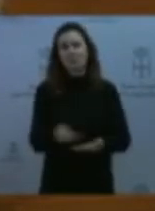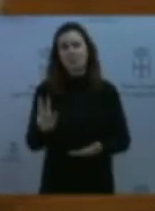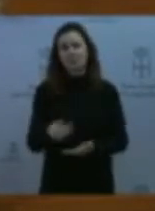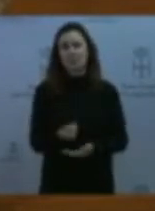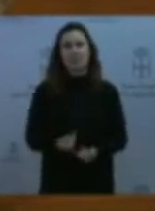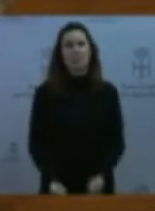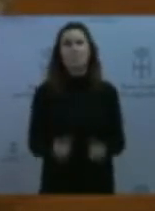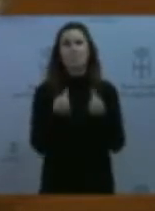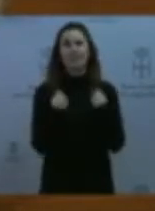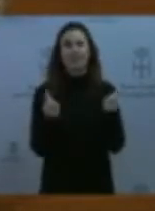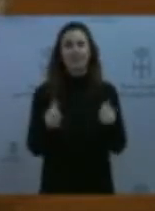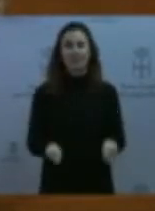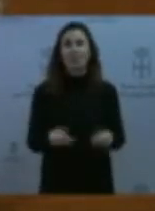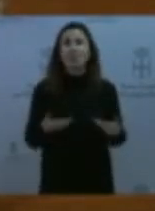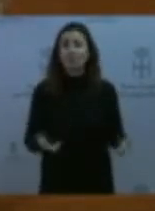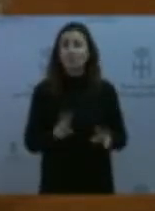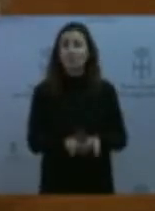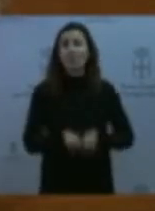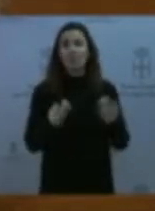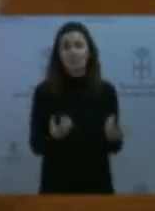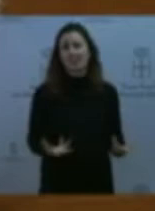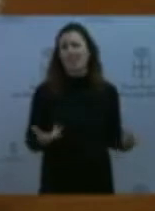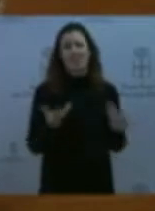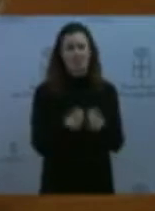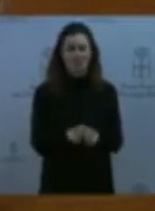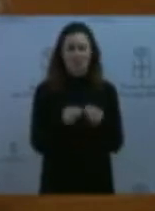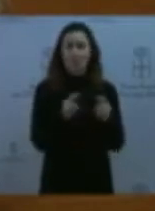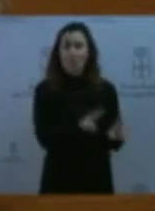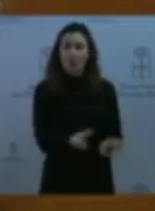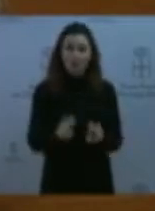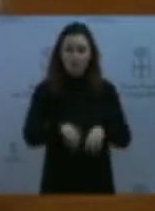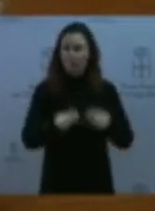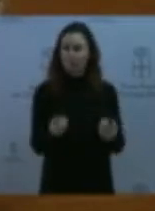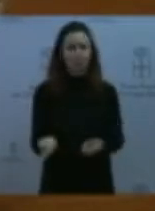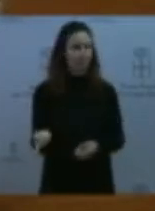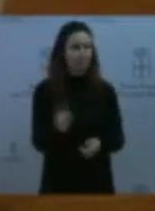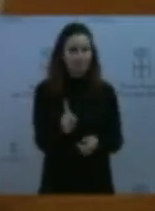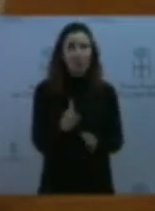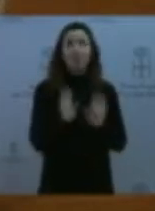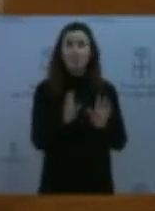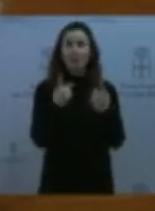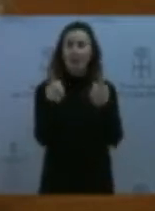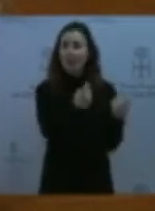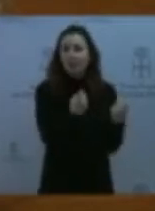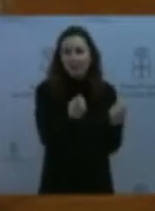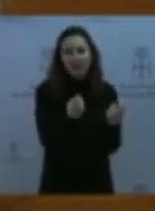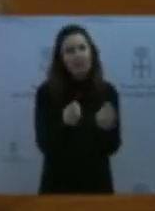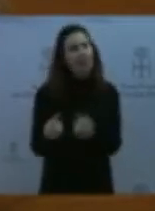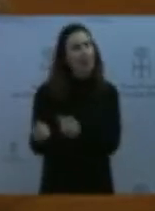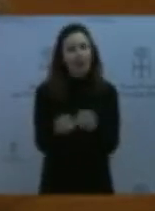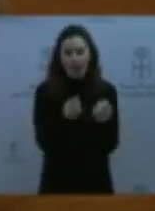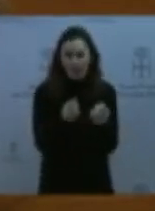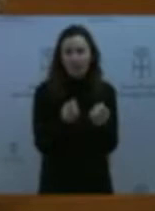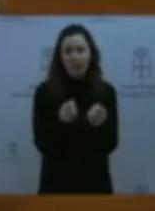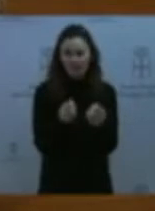fue acompañada de otras modificaciones que sí eran necesarias, que se hubieran hecho en la ley. No